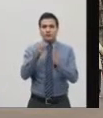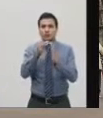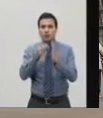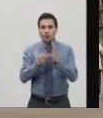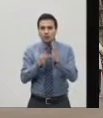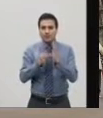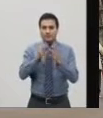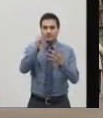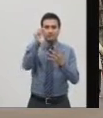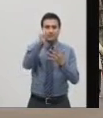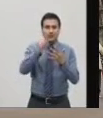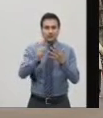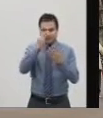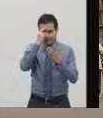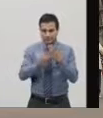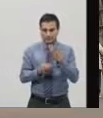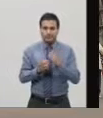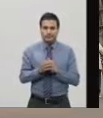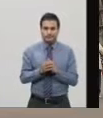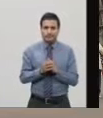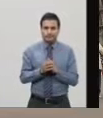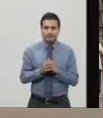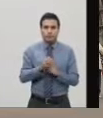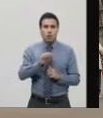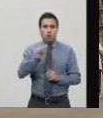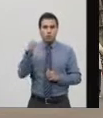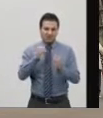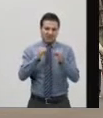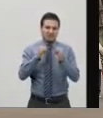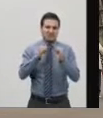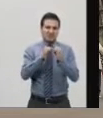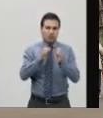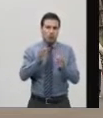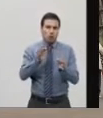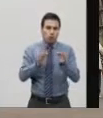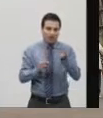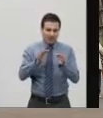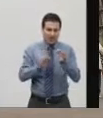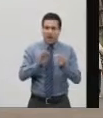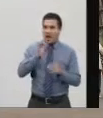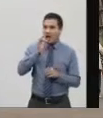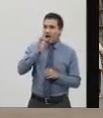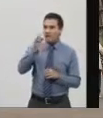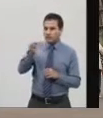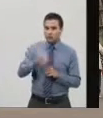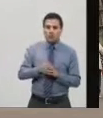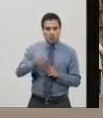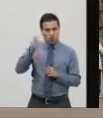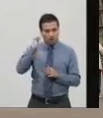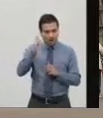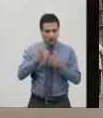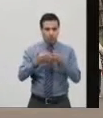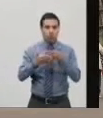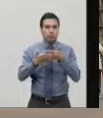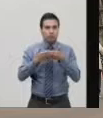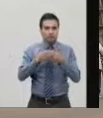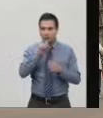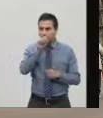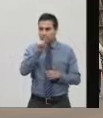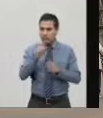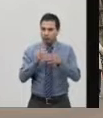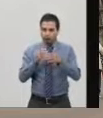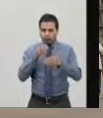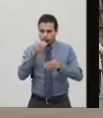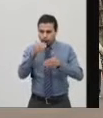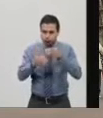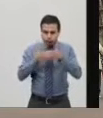cuales ya están conociendo otras instancias jurídicas, de las cuales esperamos que también actúen responsablemente sobre